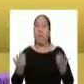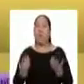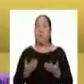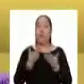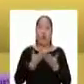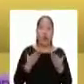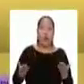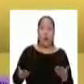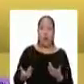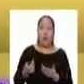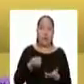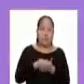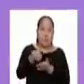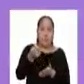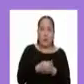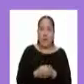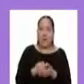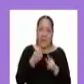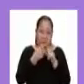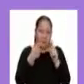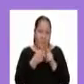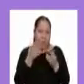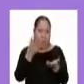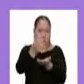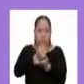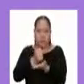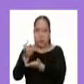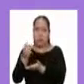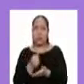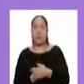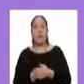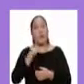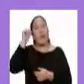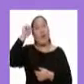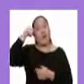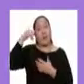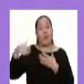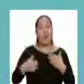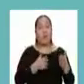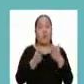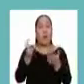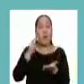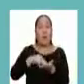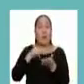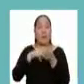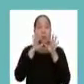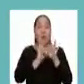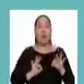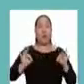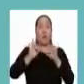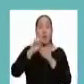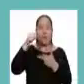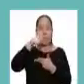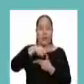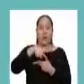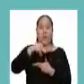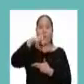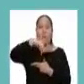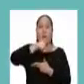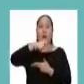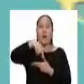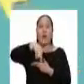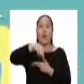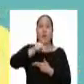tecnologías, entre otras cosas. Recuerda que las vías terrestres más importantes de nuestro país son la